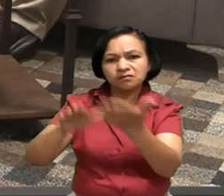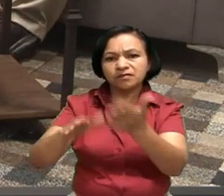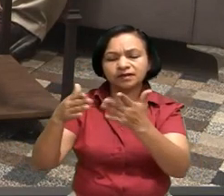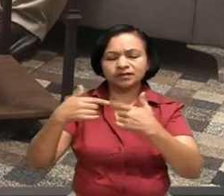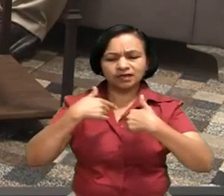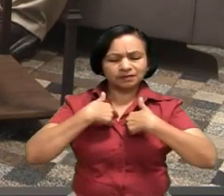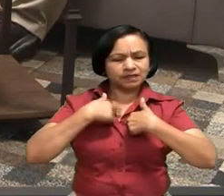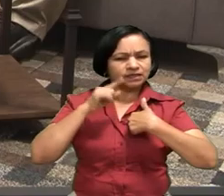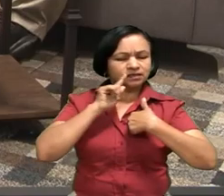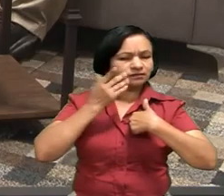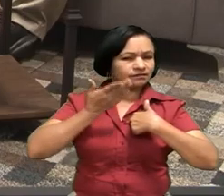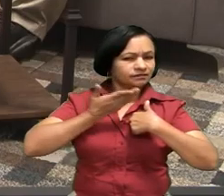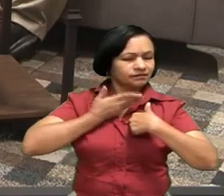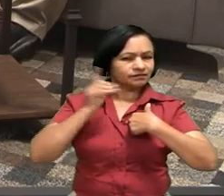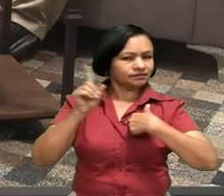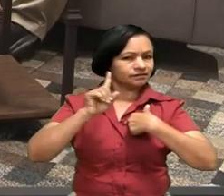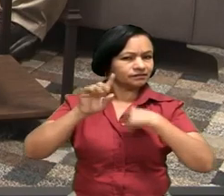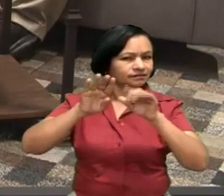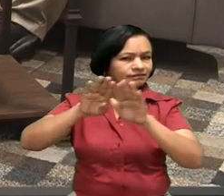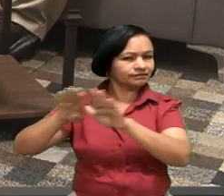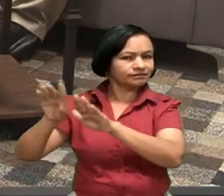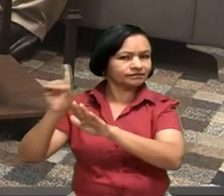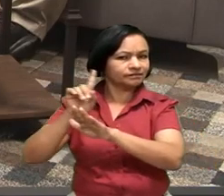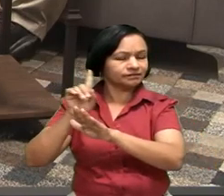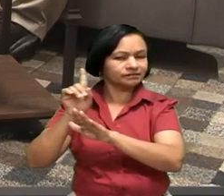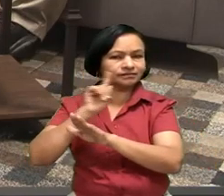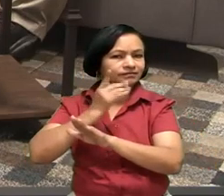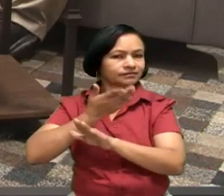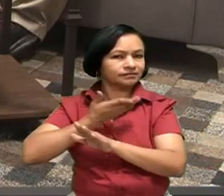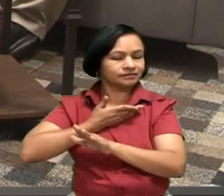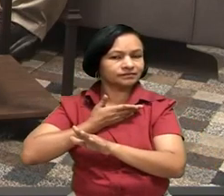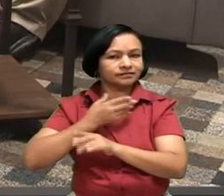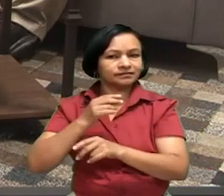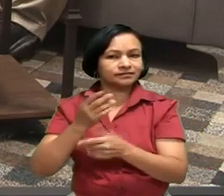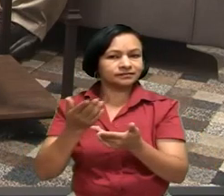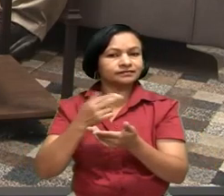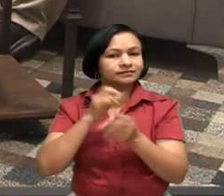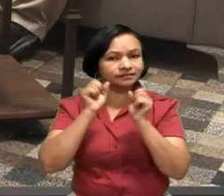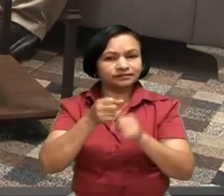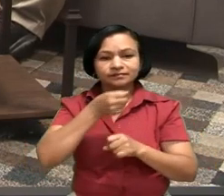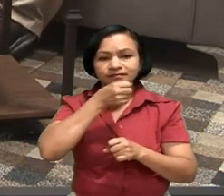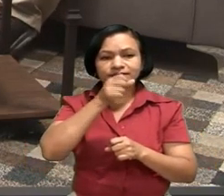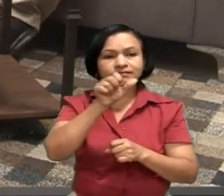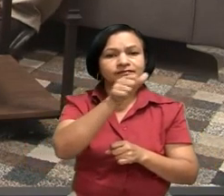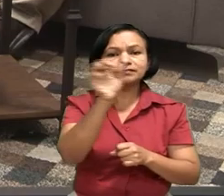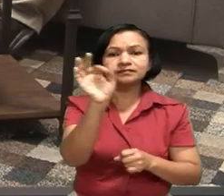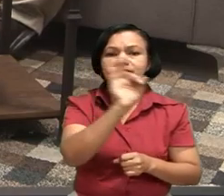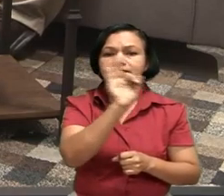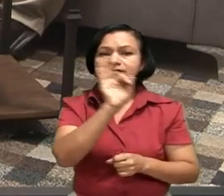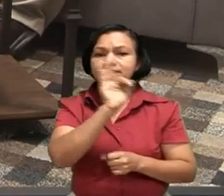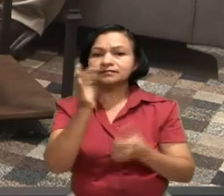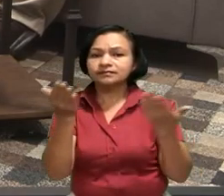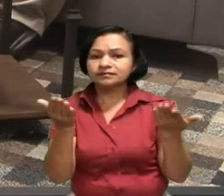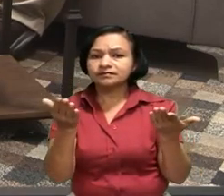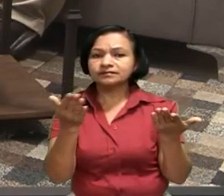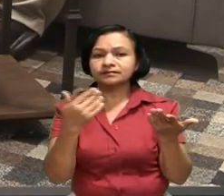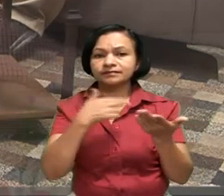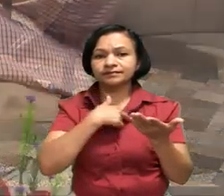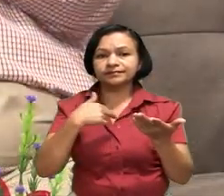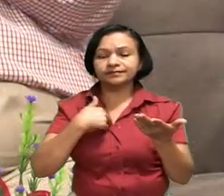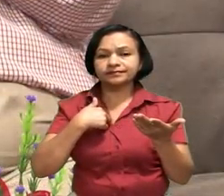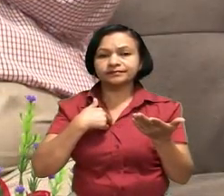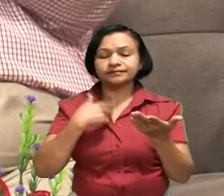gusta pues es decir creo que podés hacer periodismo de otra manera y porque eso es lo que te hace es